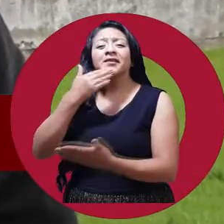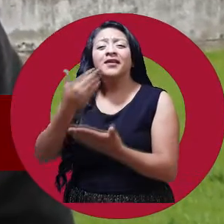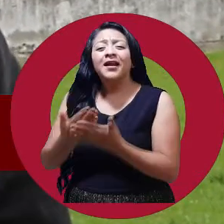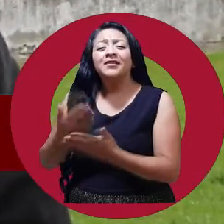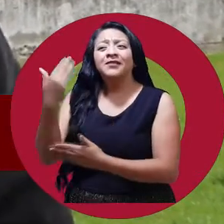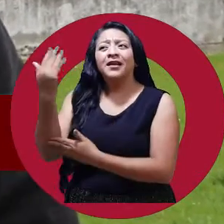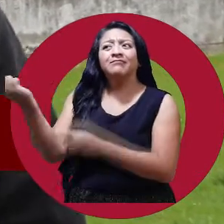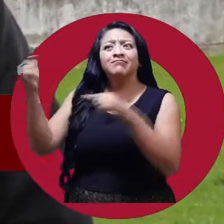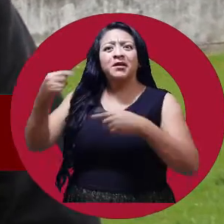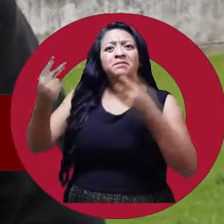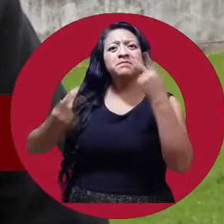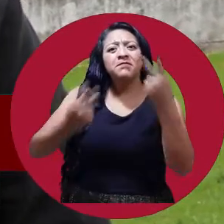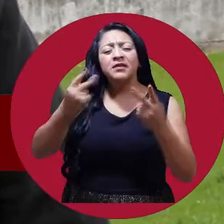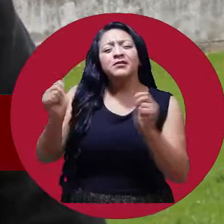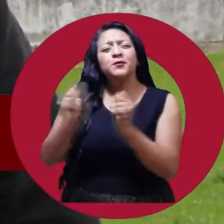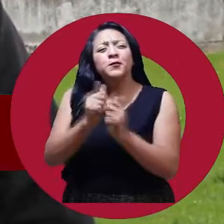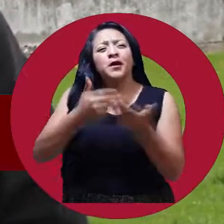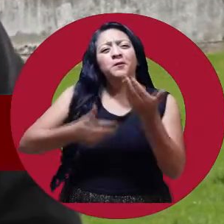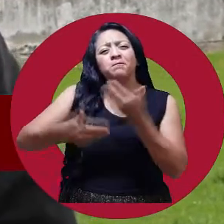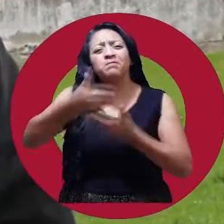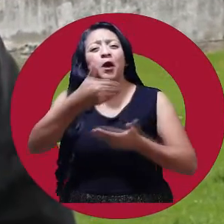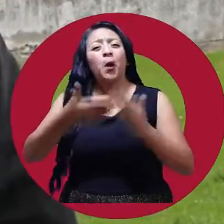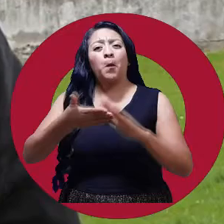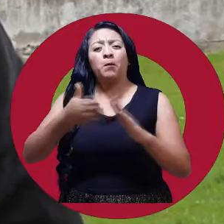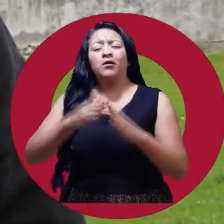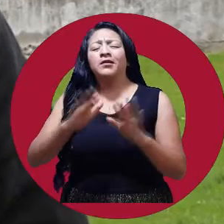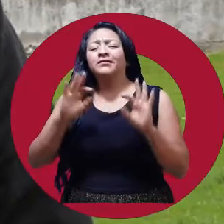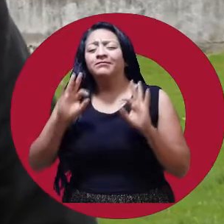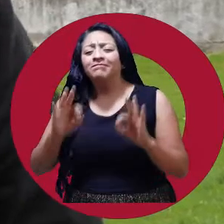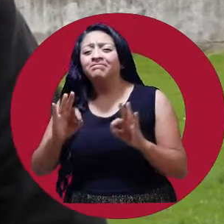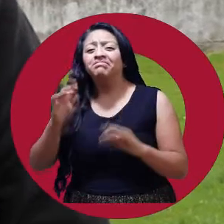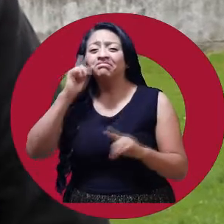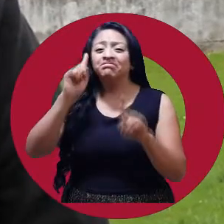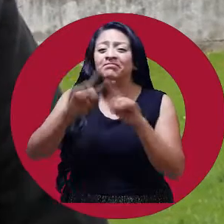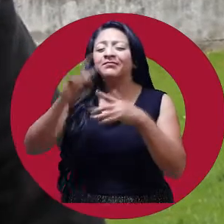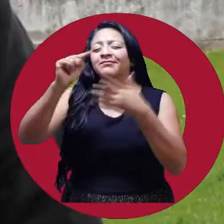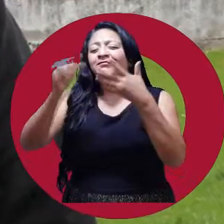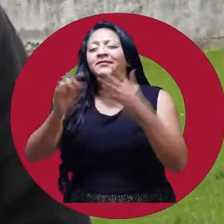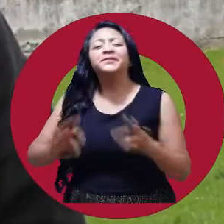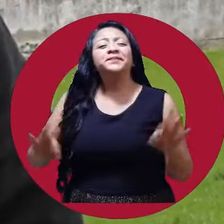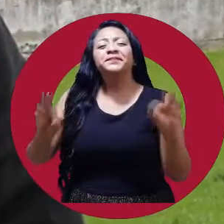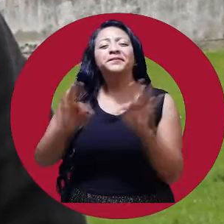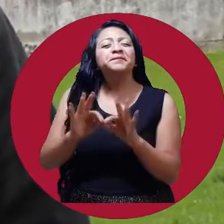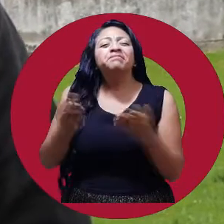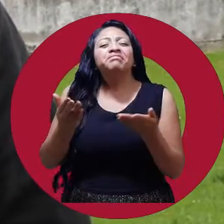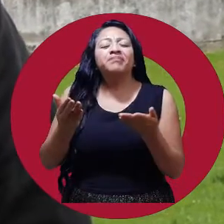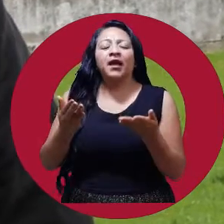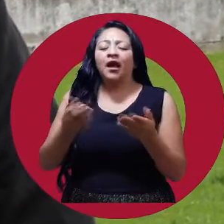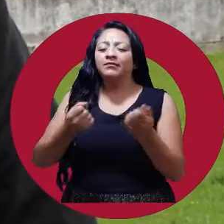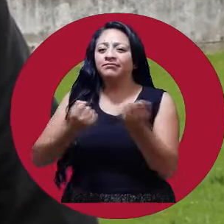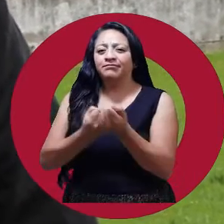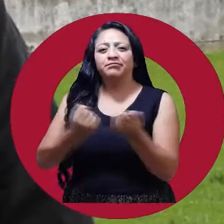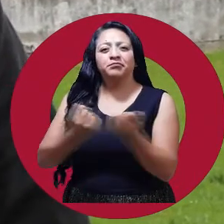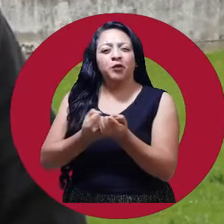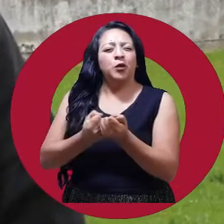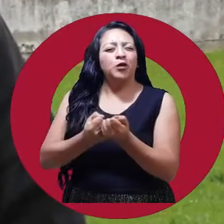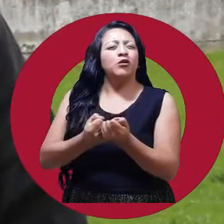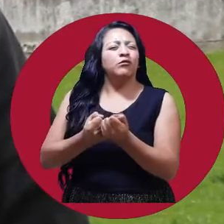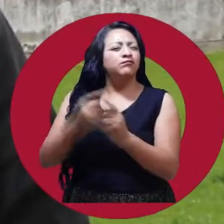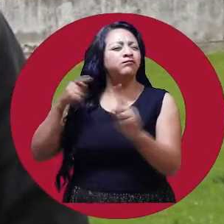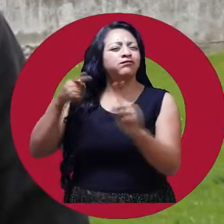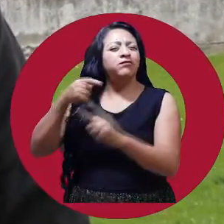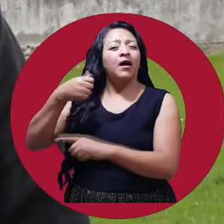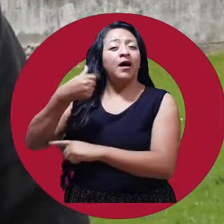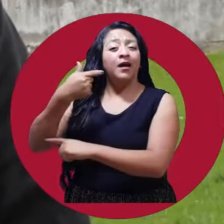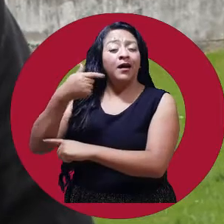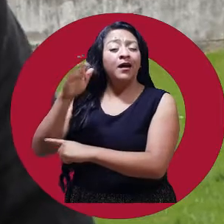del señor alcalde acá a la comunidad, con quien hemos acordado algunas cosas, y entre esos es el apoyo que se está realizando desde